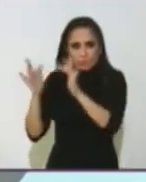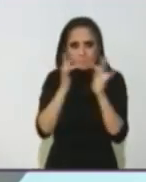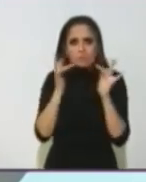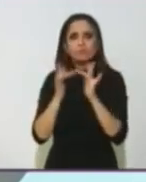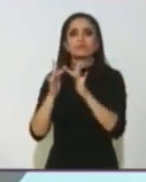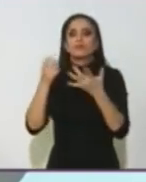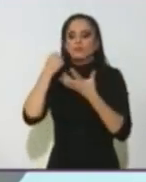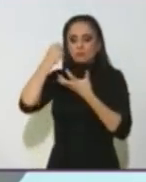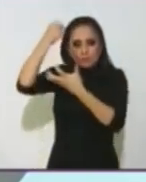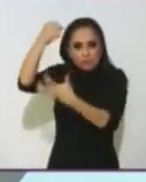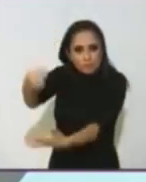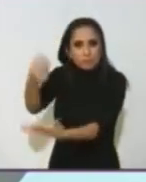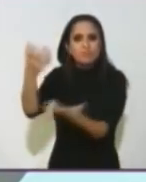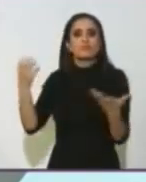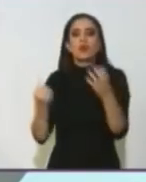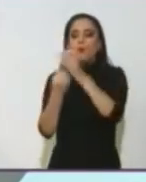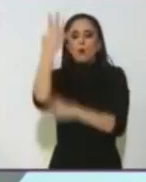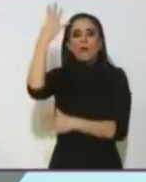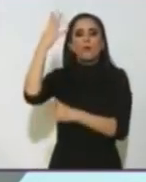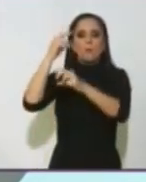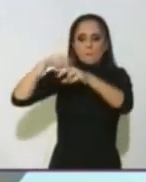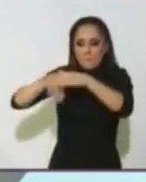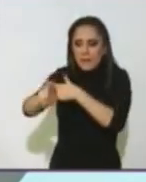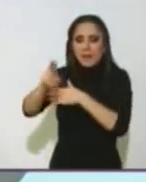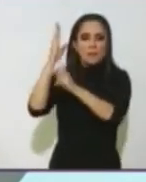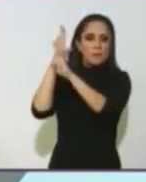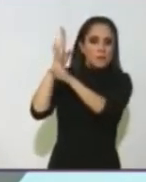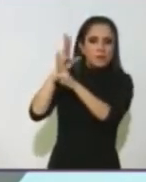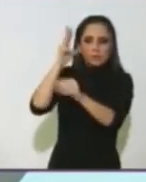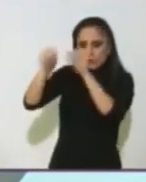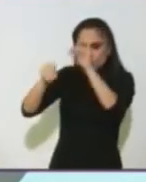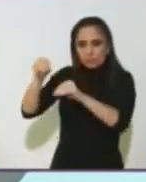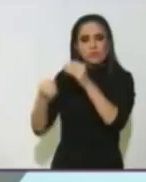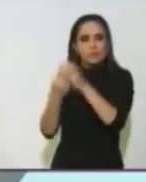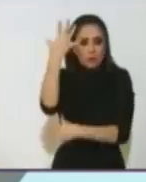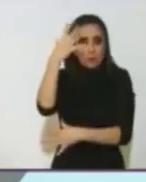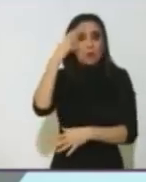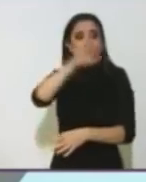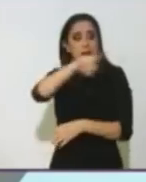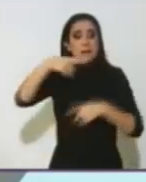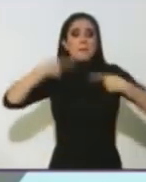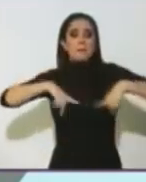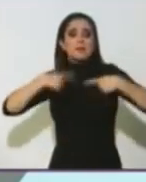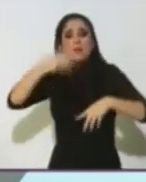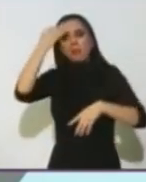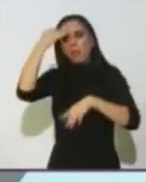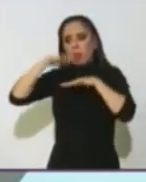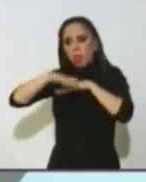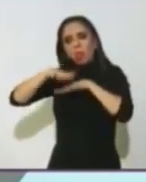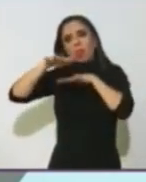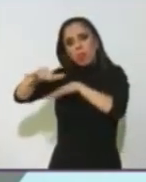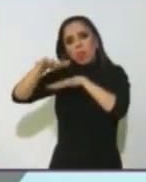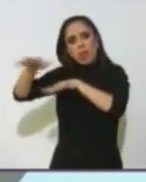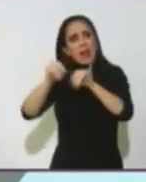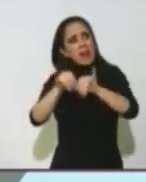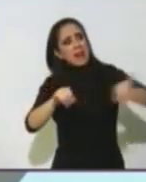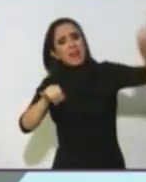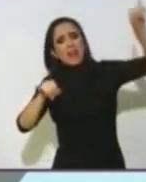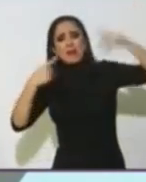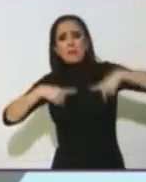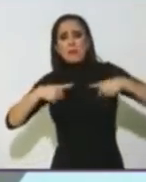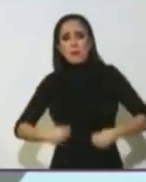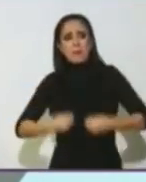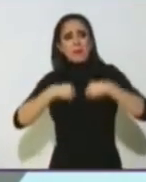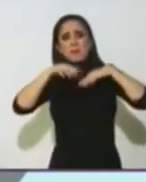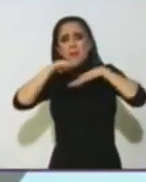también son los nuevos sistemas de transporte para aquellos que gastan más tiempo y que viven más lejos por cierto este